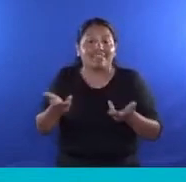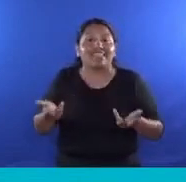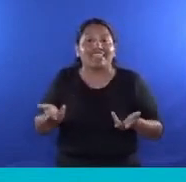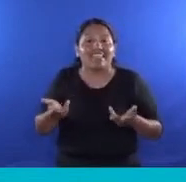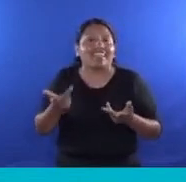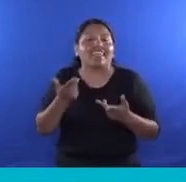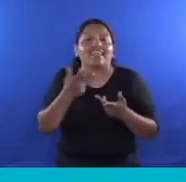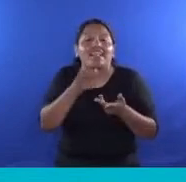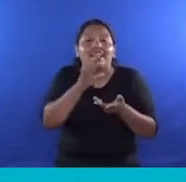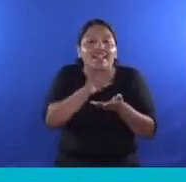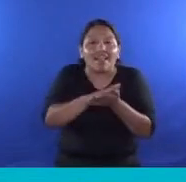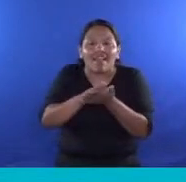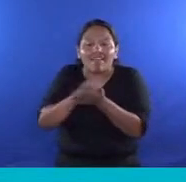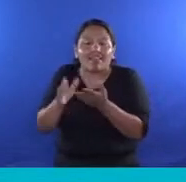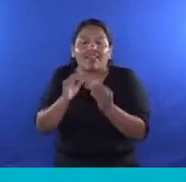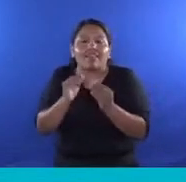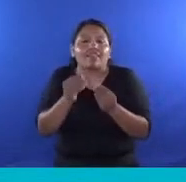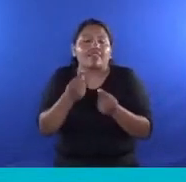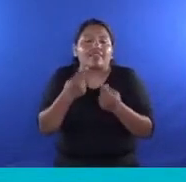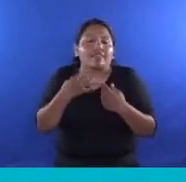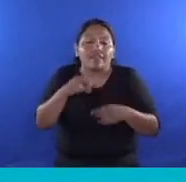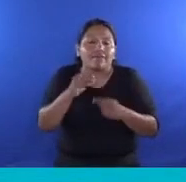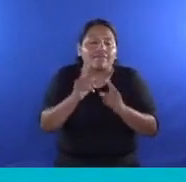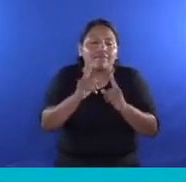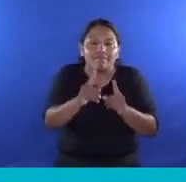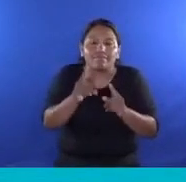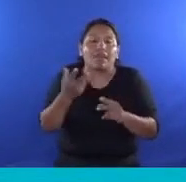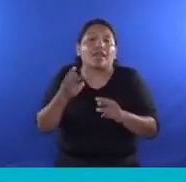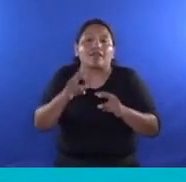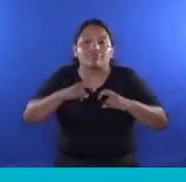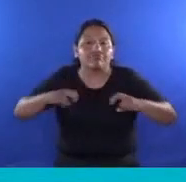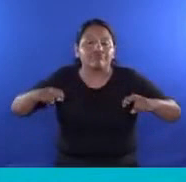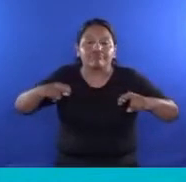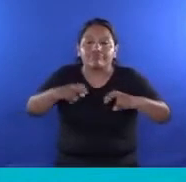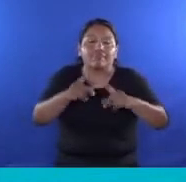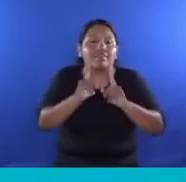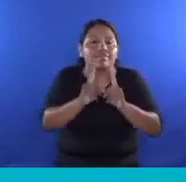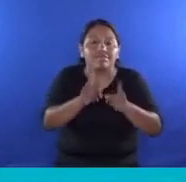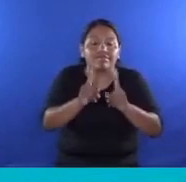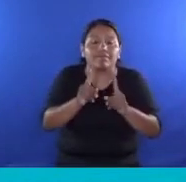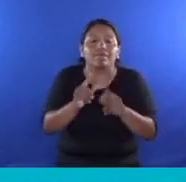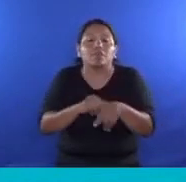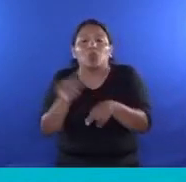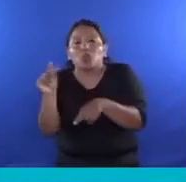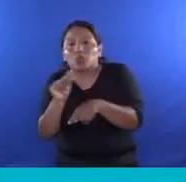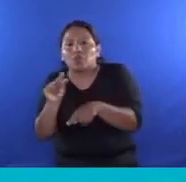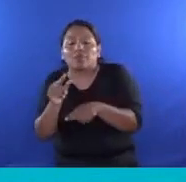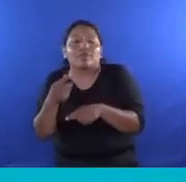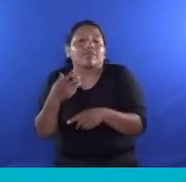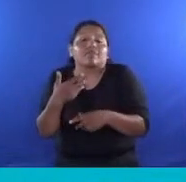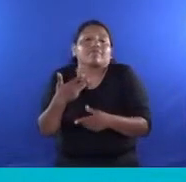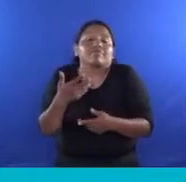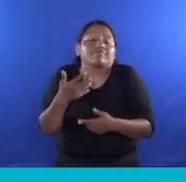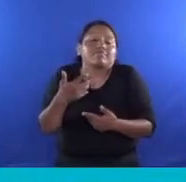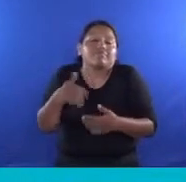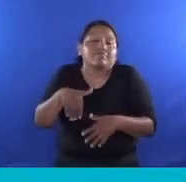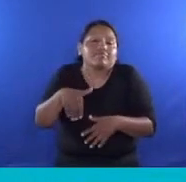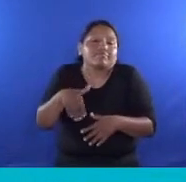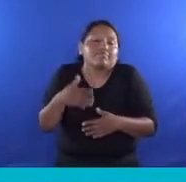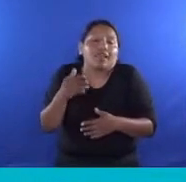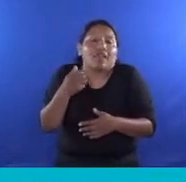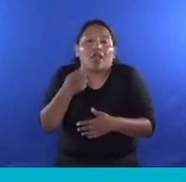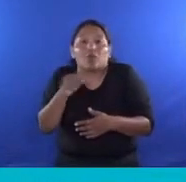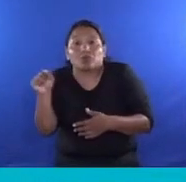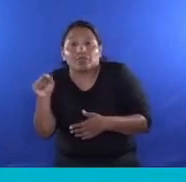las vacantes tienen que ser permanentes para que se ocupen las bancas, si no son permanentes y son transitorias, tiene que haber ausencia